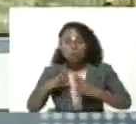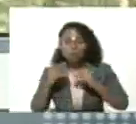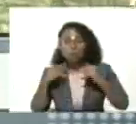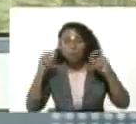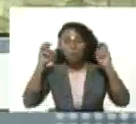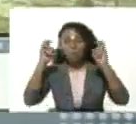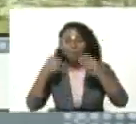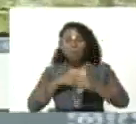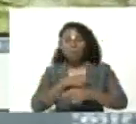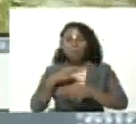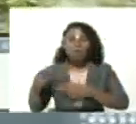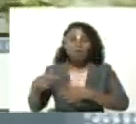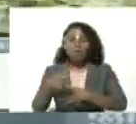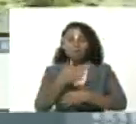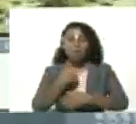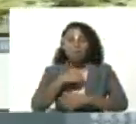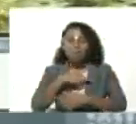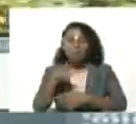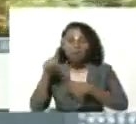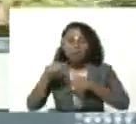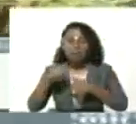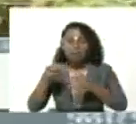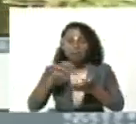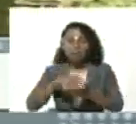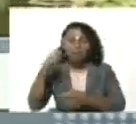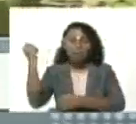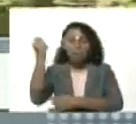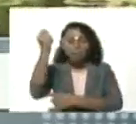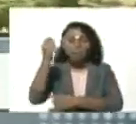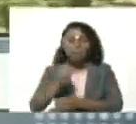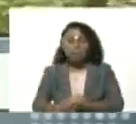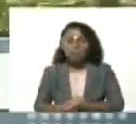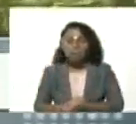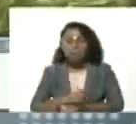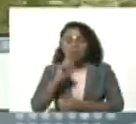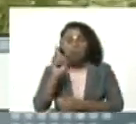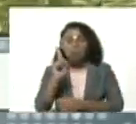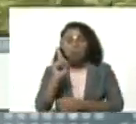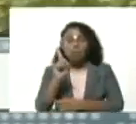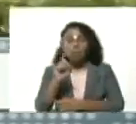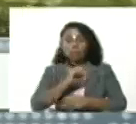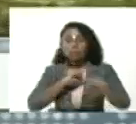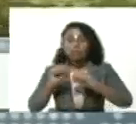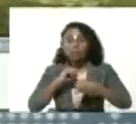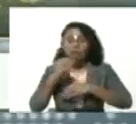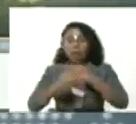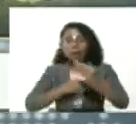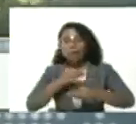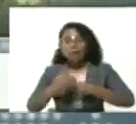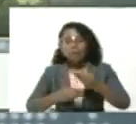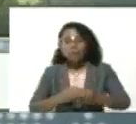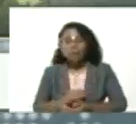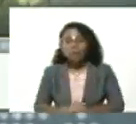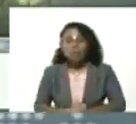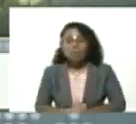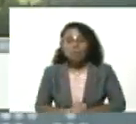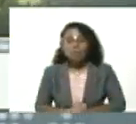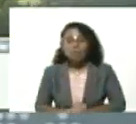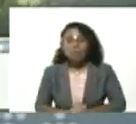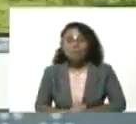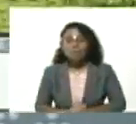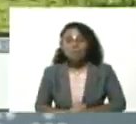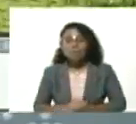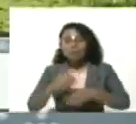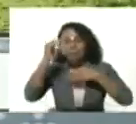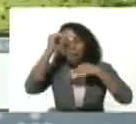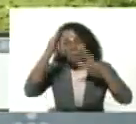diques de nuestro río, aquí en el estado Apure. Y una acción ejecutiva que implica la